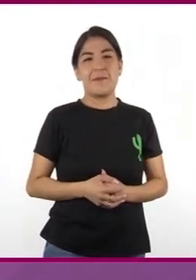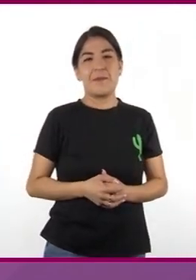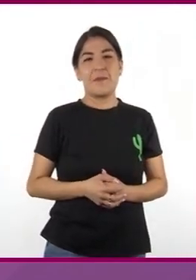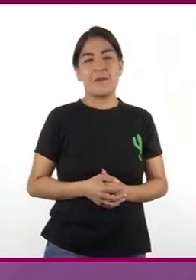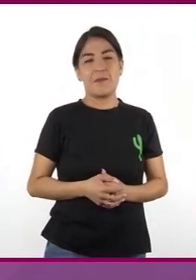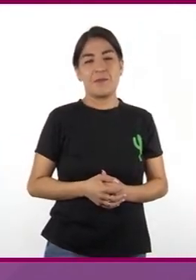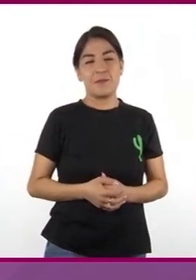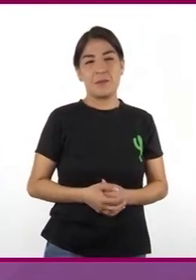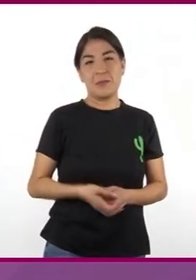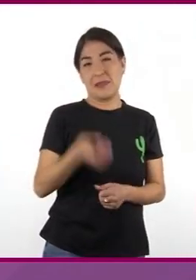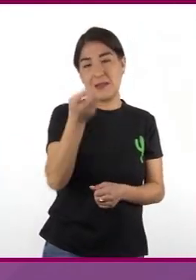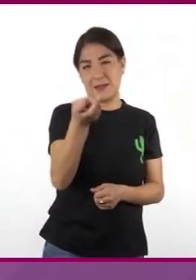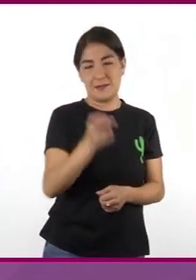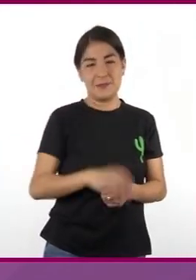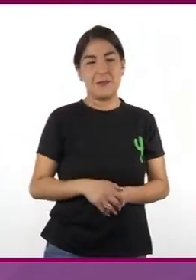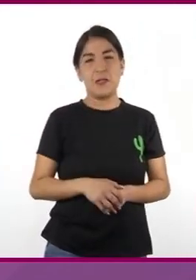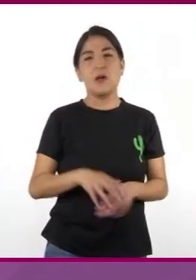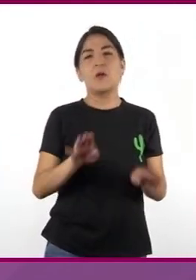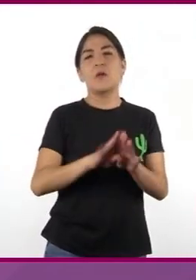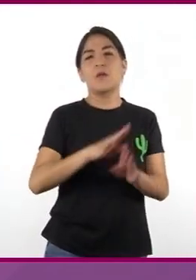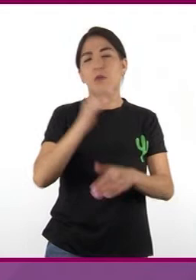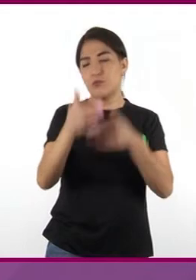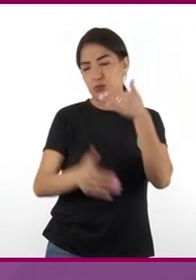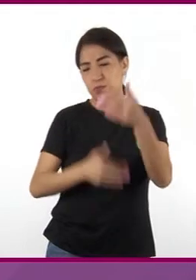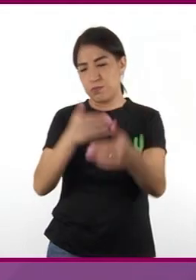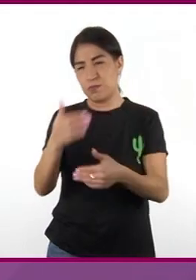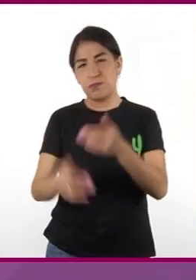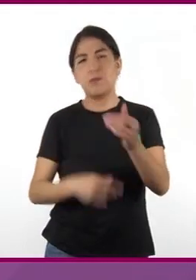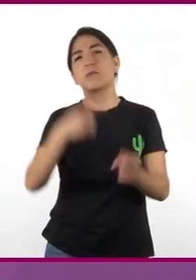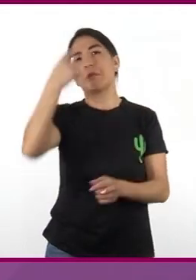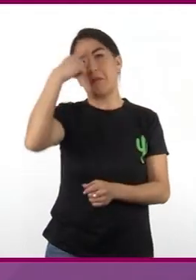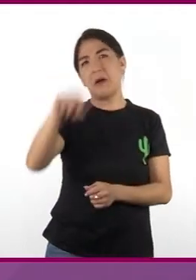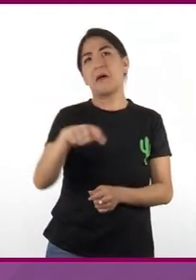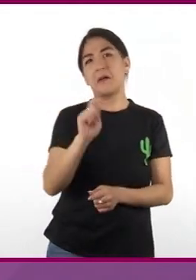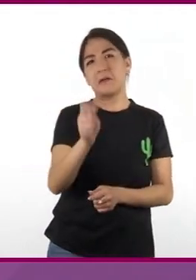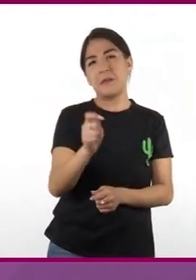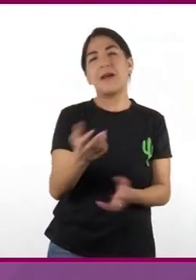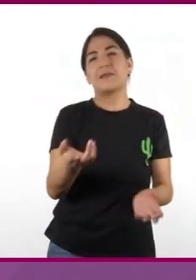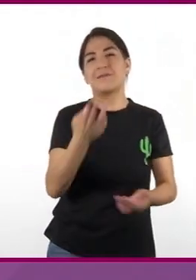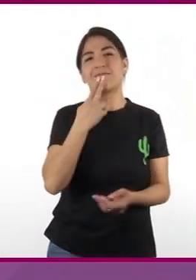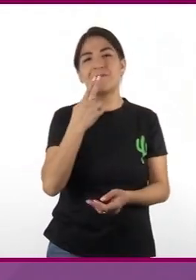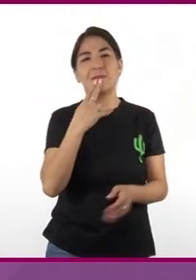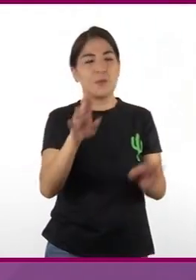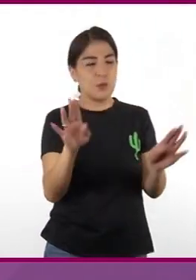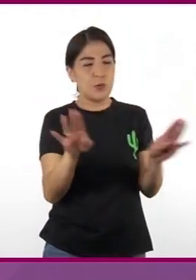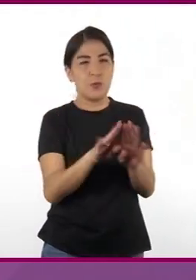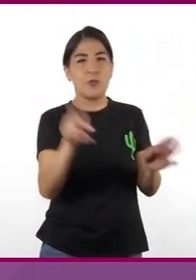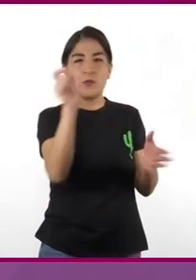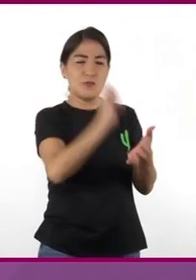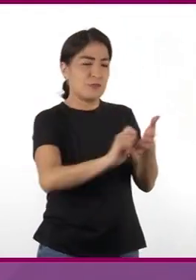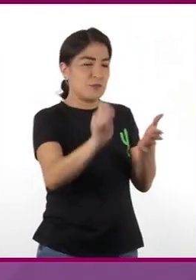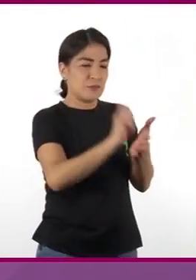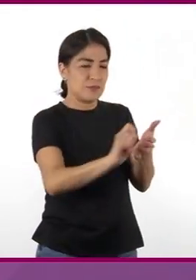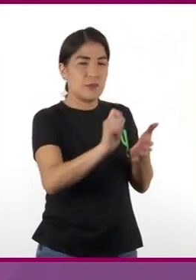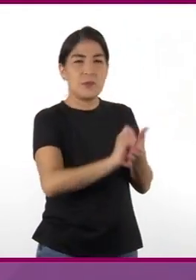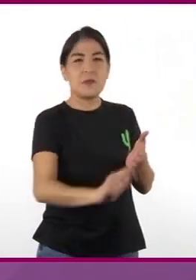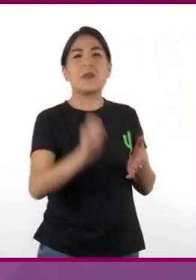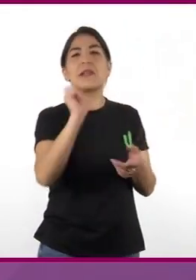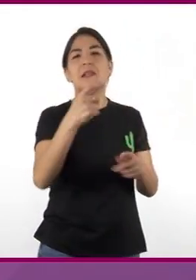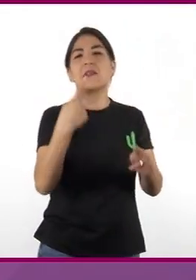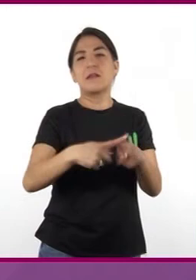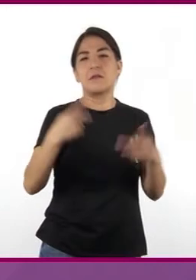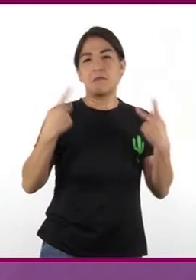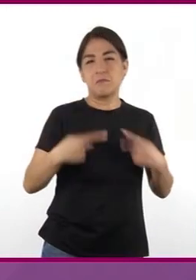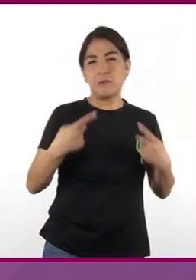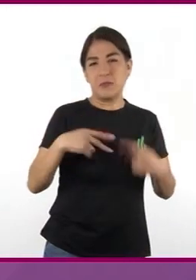En todo caso, su trascendencia se debe a la destreza con la que está escrito o porque lo escribe una